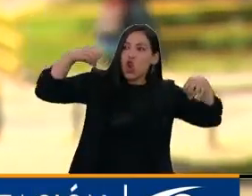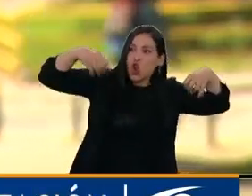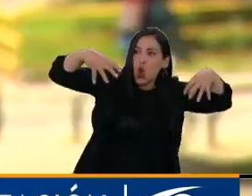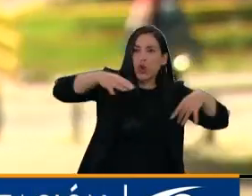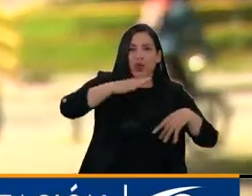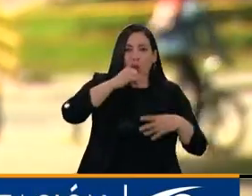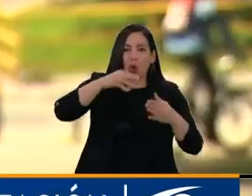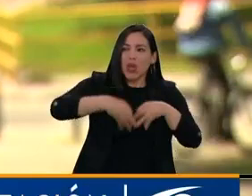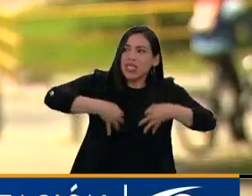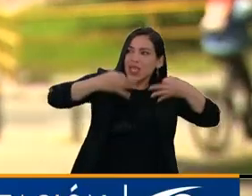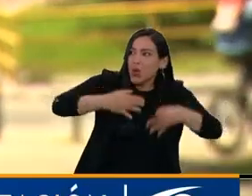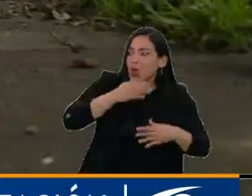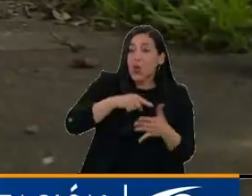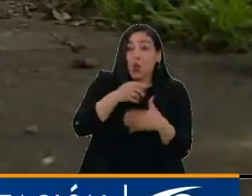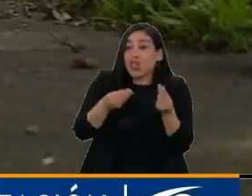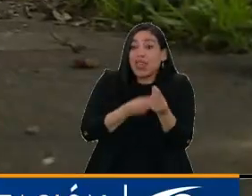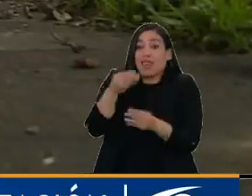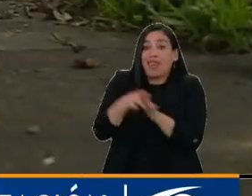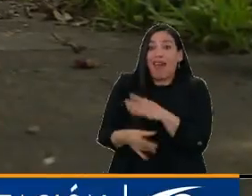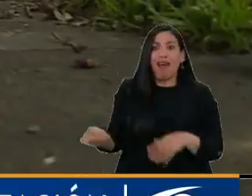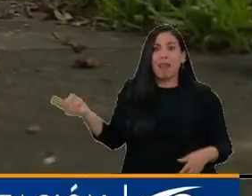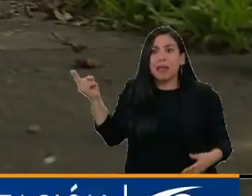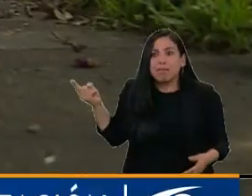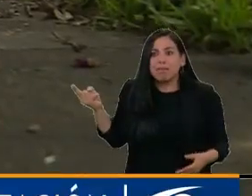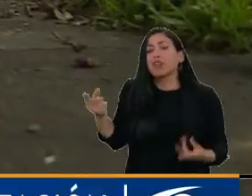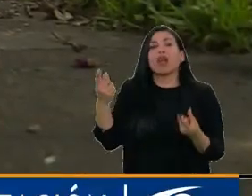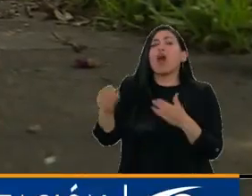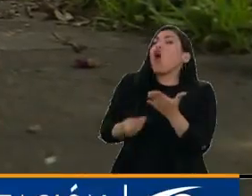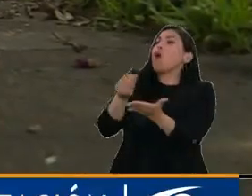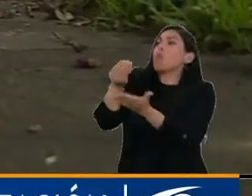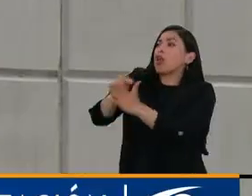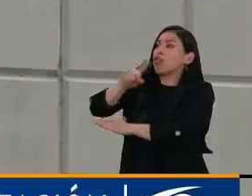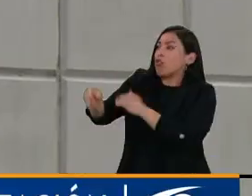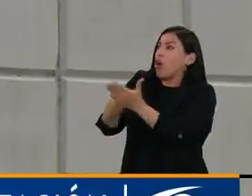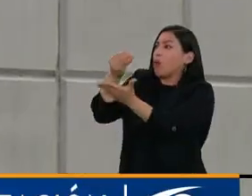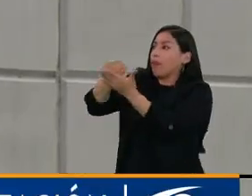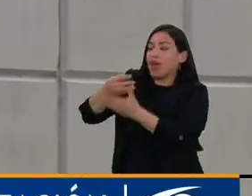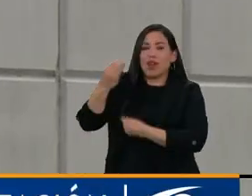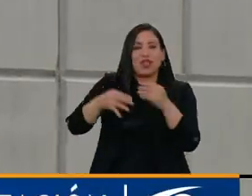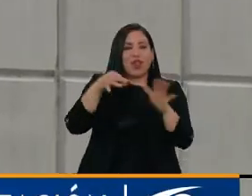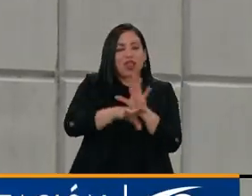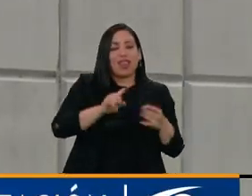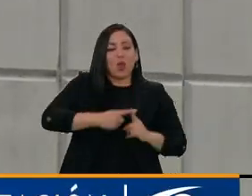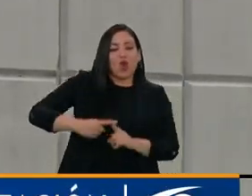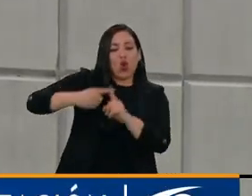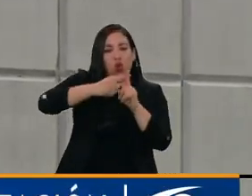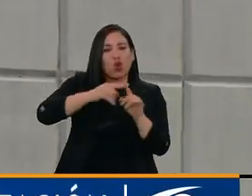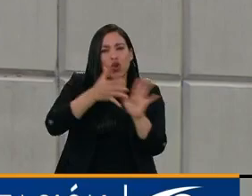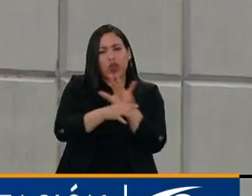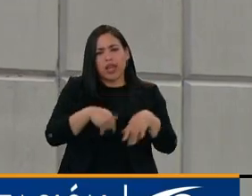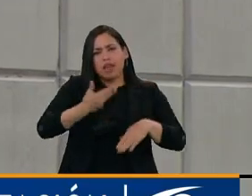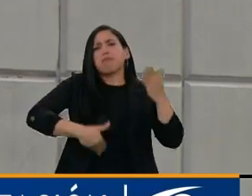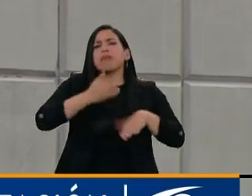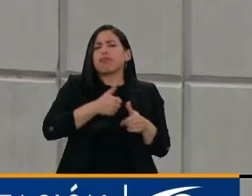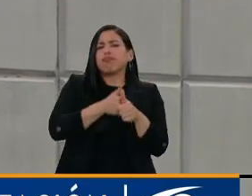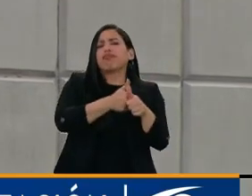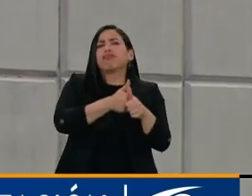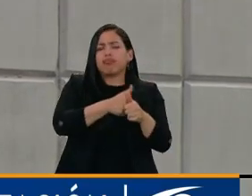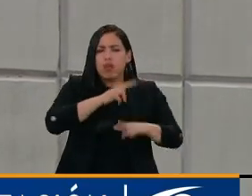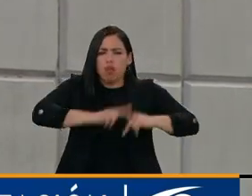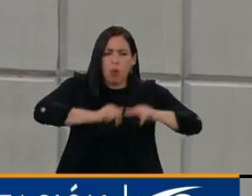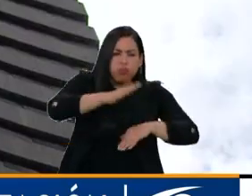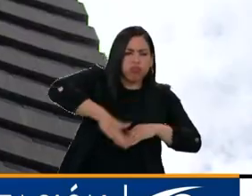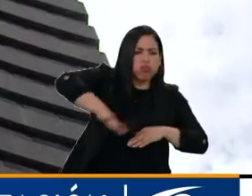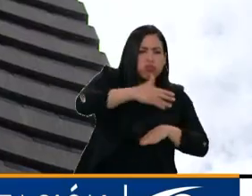tiene seguridad, no tiene nada. Y la plata sí la recibieron ellos. La Procuraduría General de la Nación inició un seguimiento a las obras